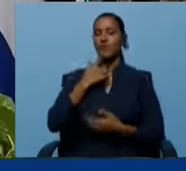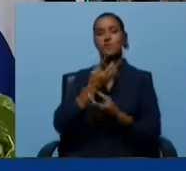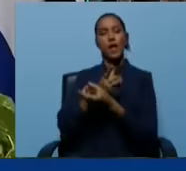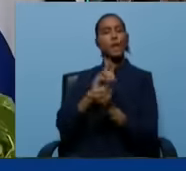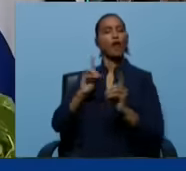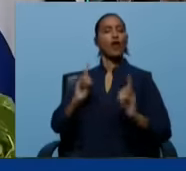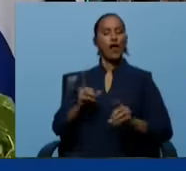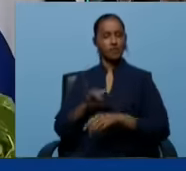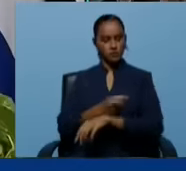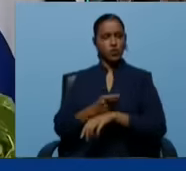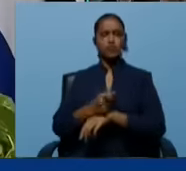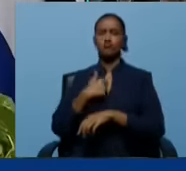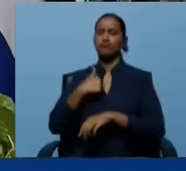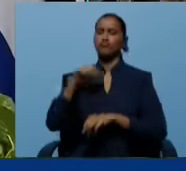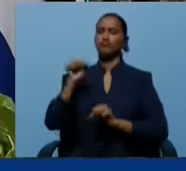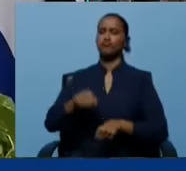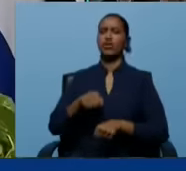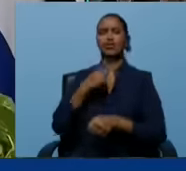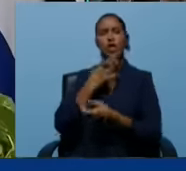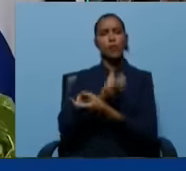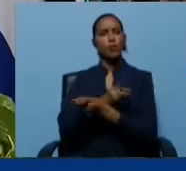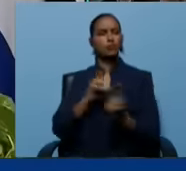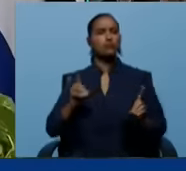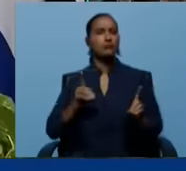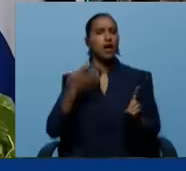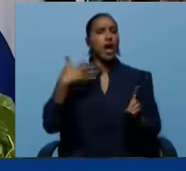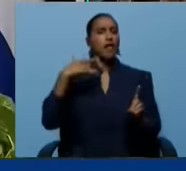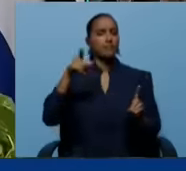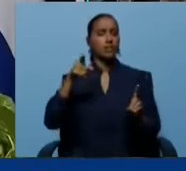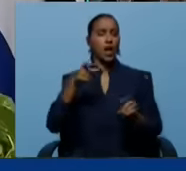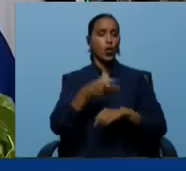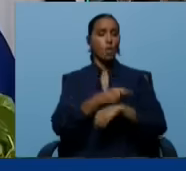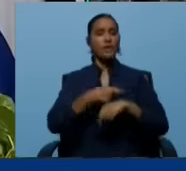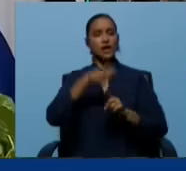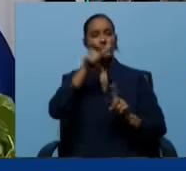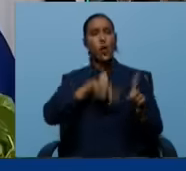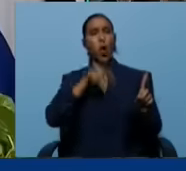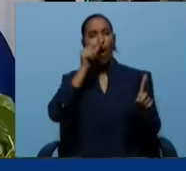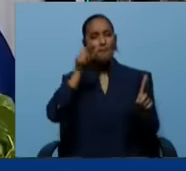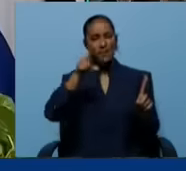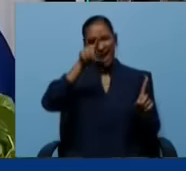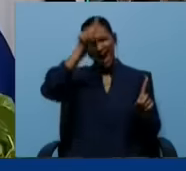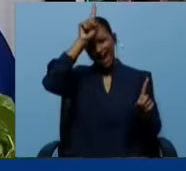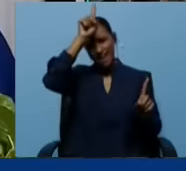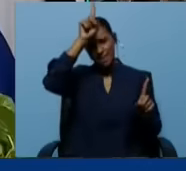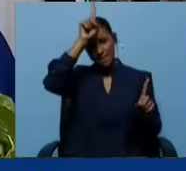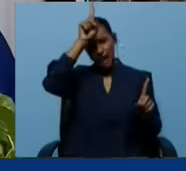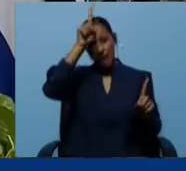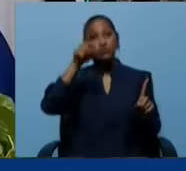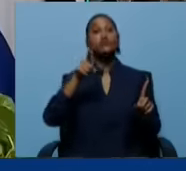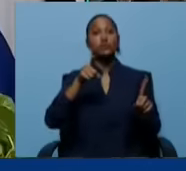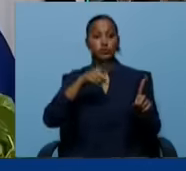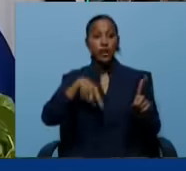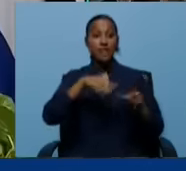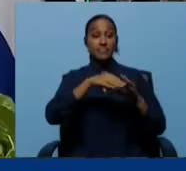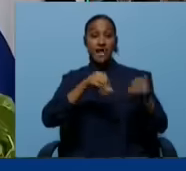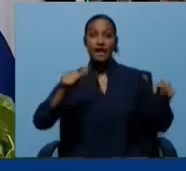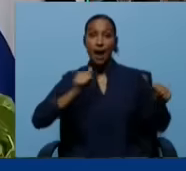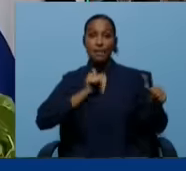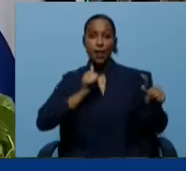gobernaba el Führer en Alemania. ¿Cuántos campos de concentración?